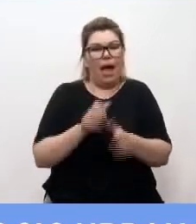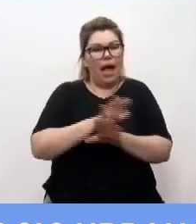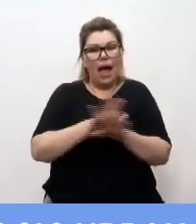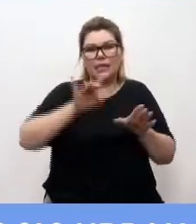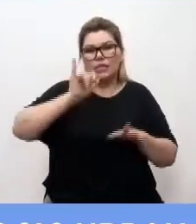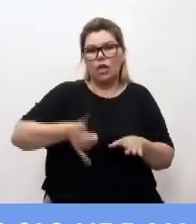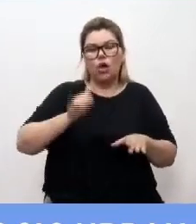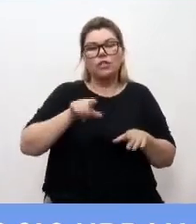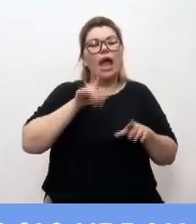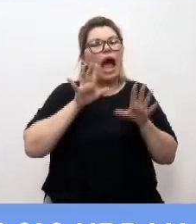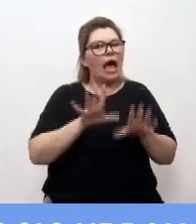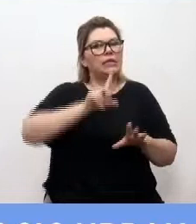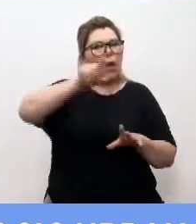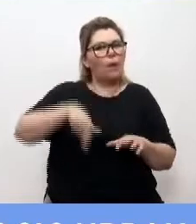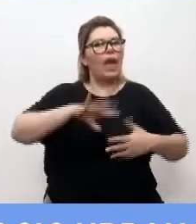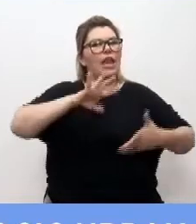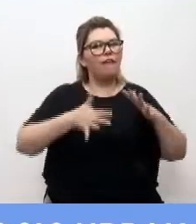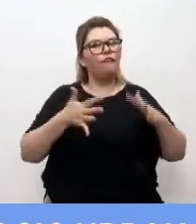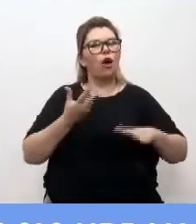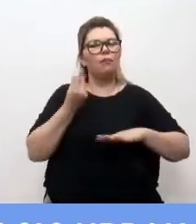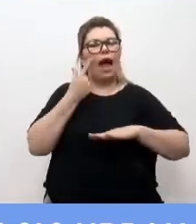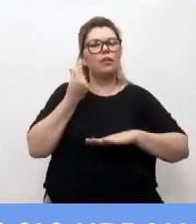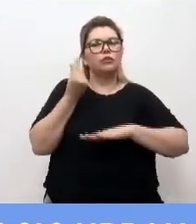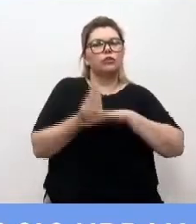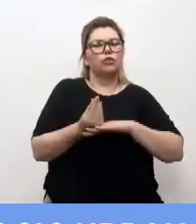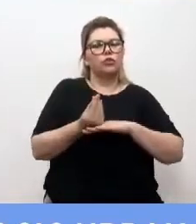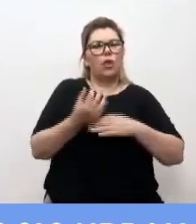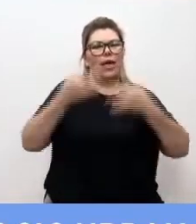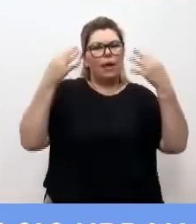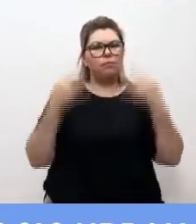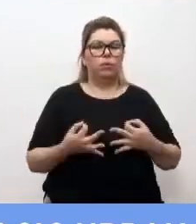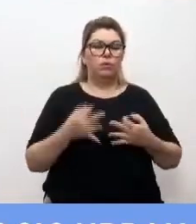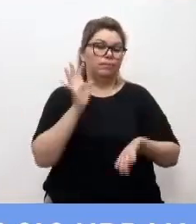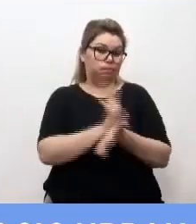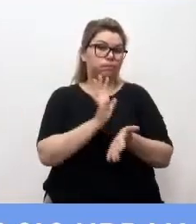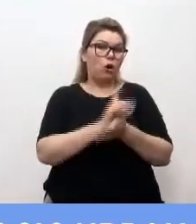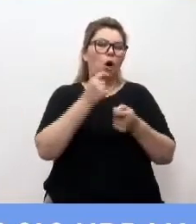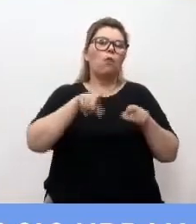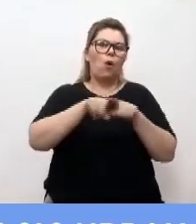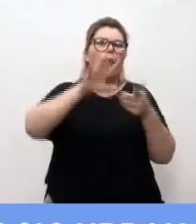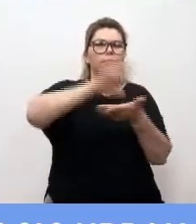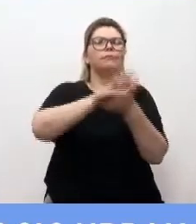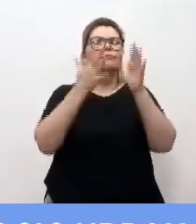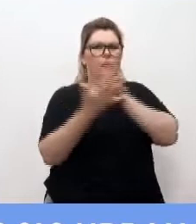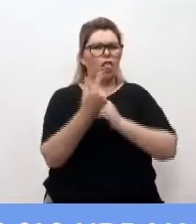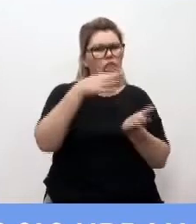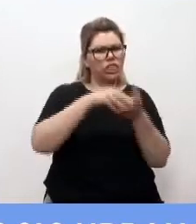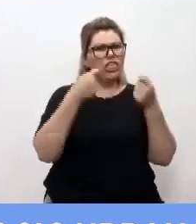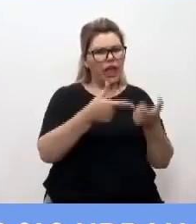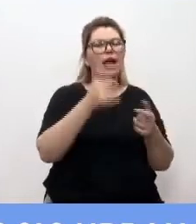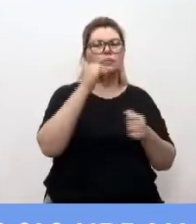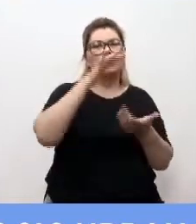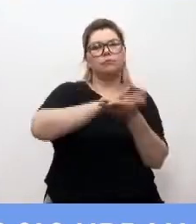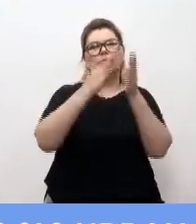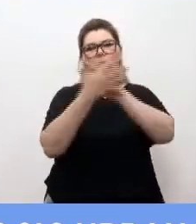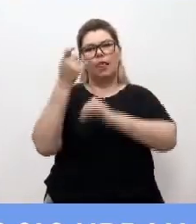de sentirse ciudadano de primera es cuando existe esa contraprestación. Acá se ha hablado mucho del plazo